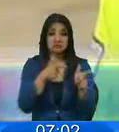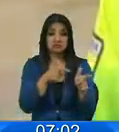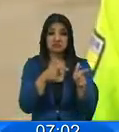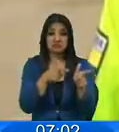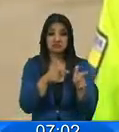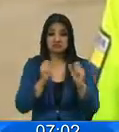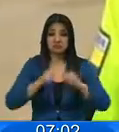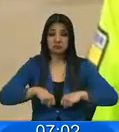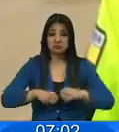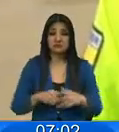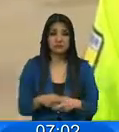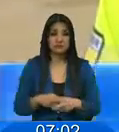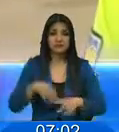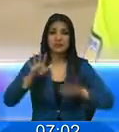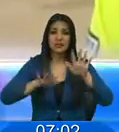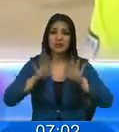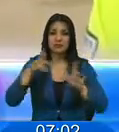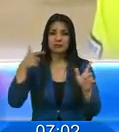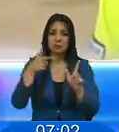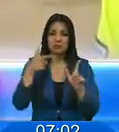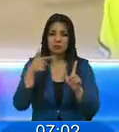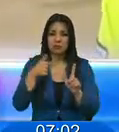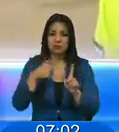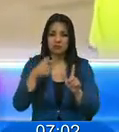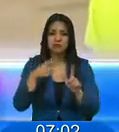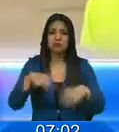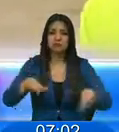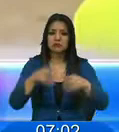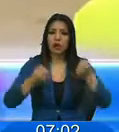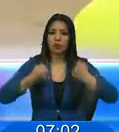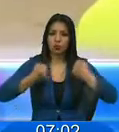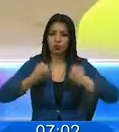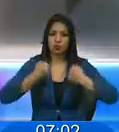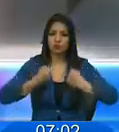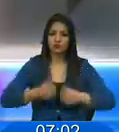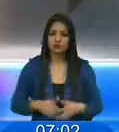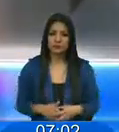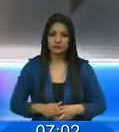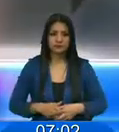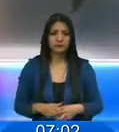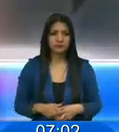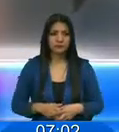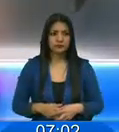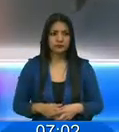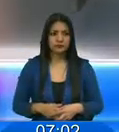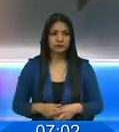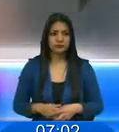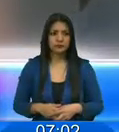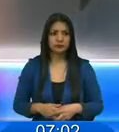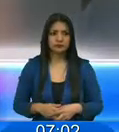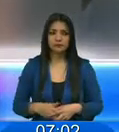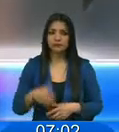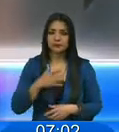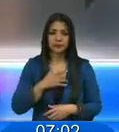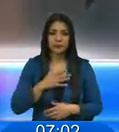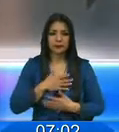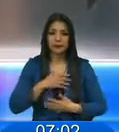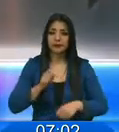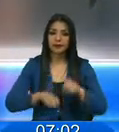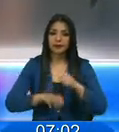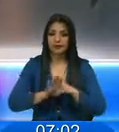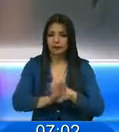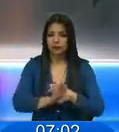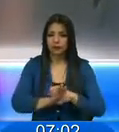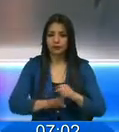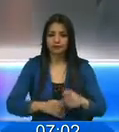Tiene 15 orificios de proyectil de arma de fuego. Es lamentable porque es un daño colateral el que ha